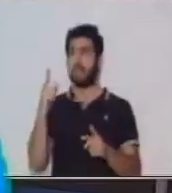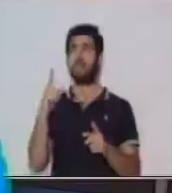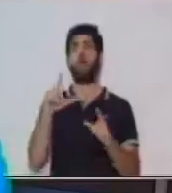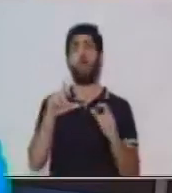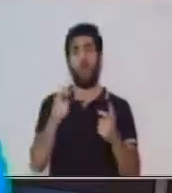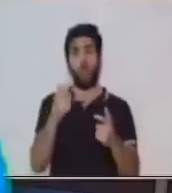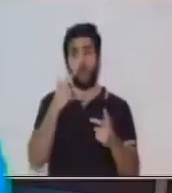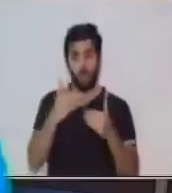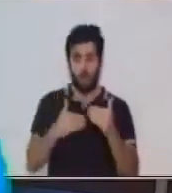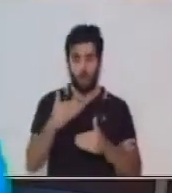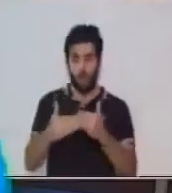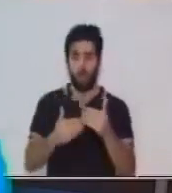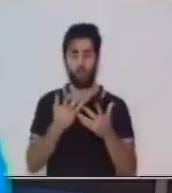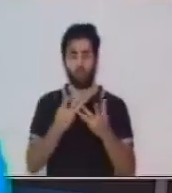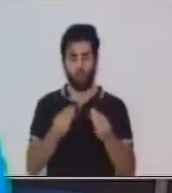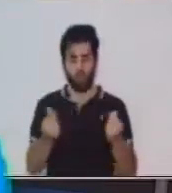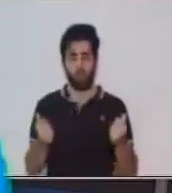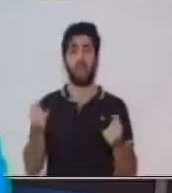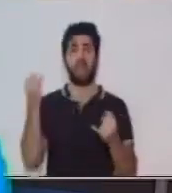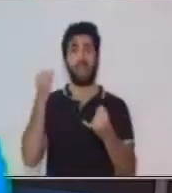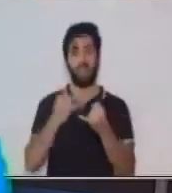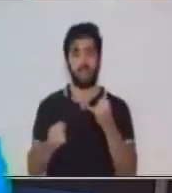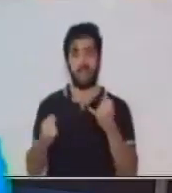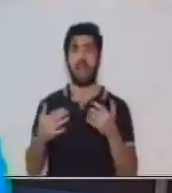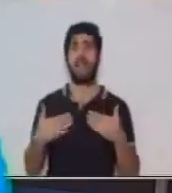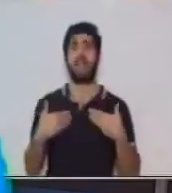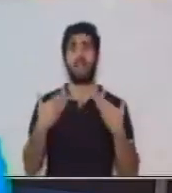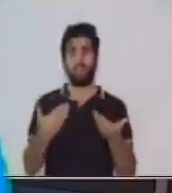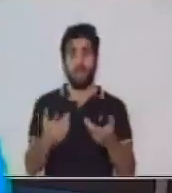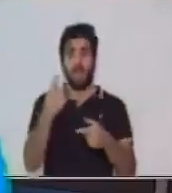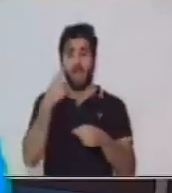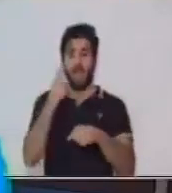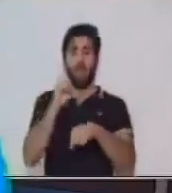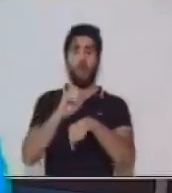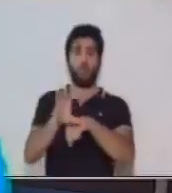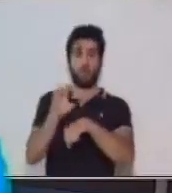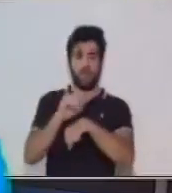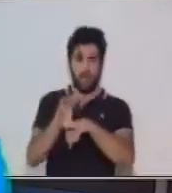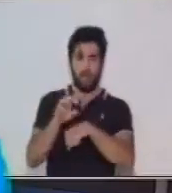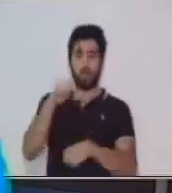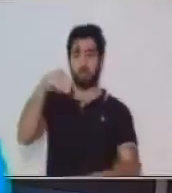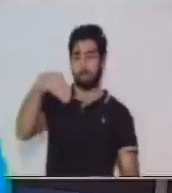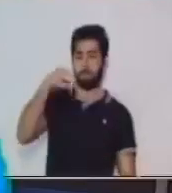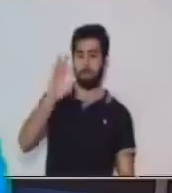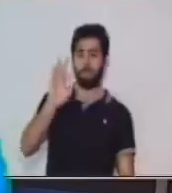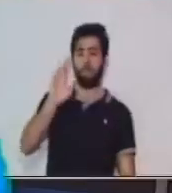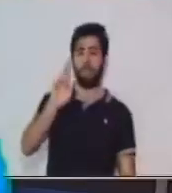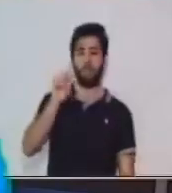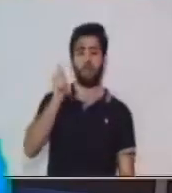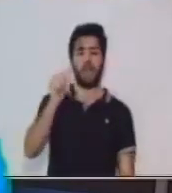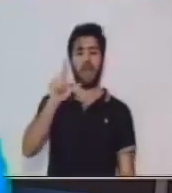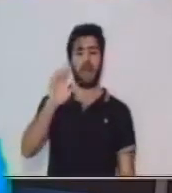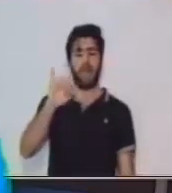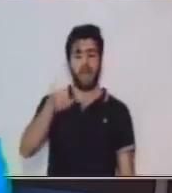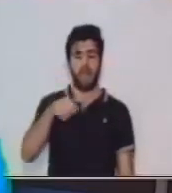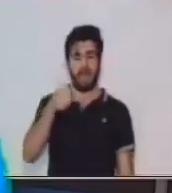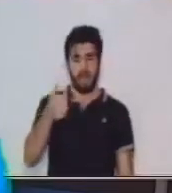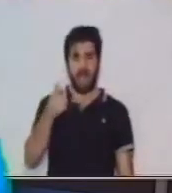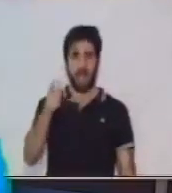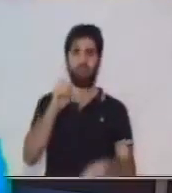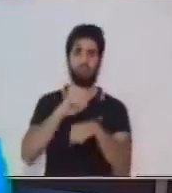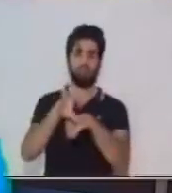se va resolviendo, y al finalizar te da una moraleja. Y al decir una moraleja es la enseñanza que te ha